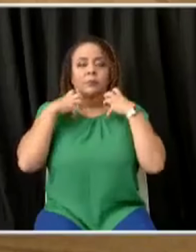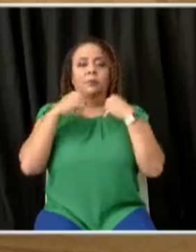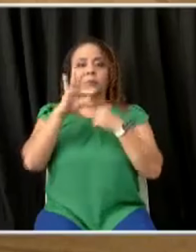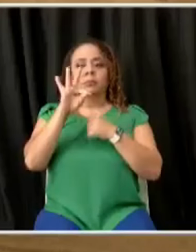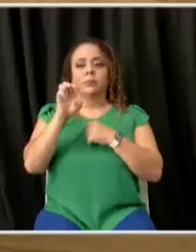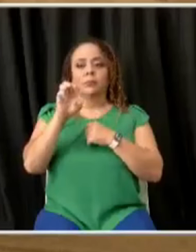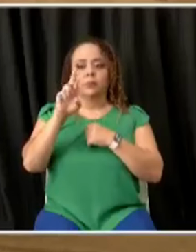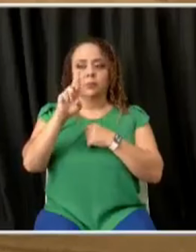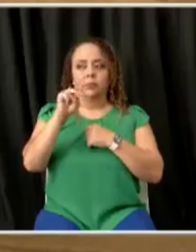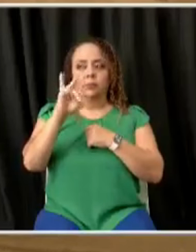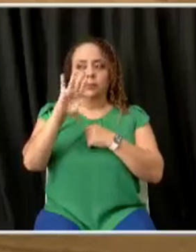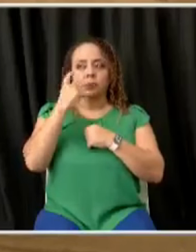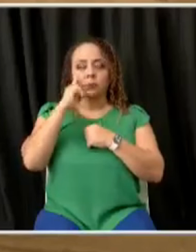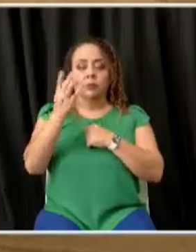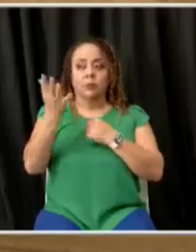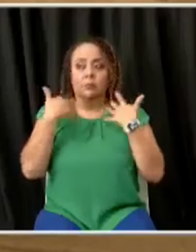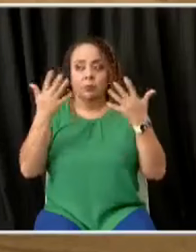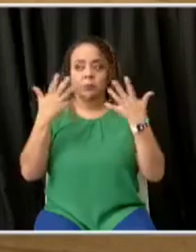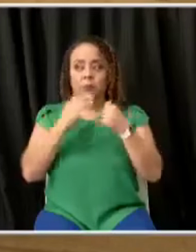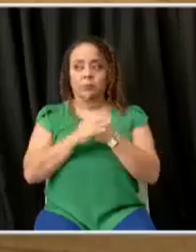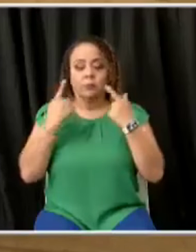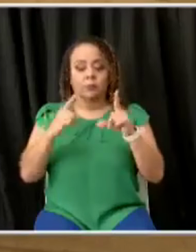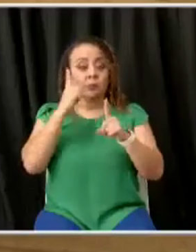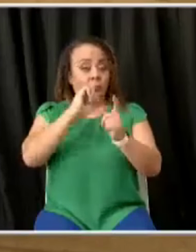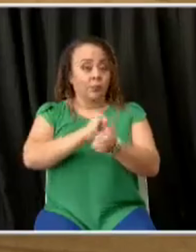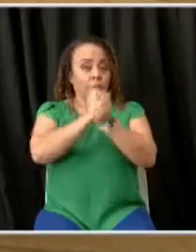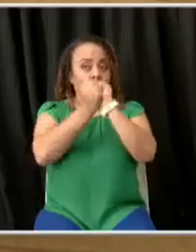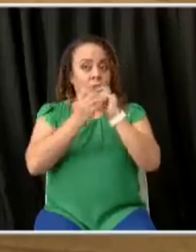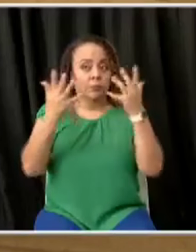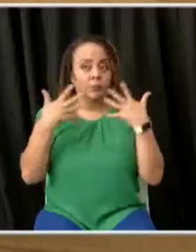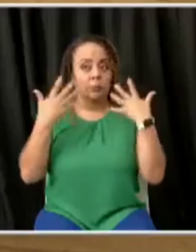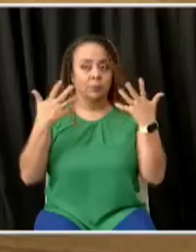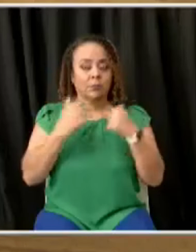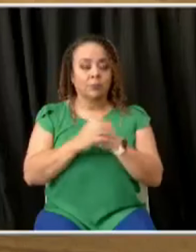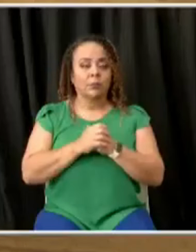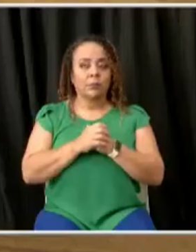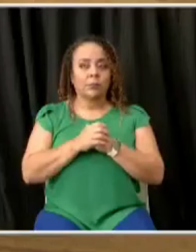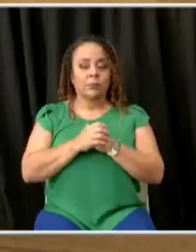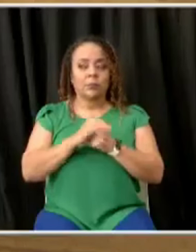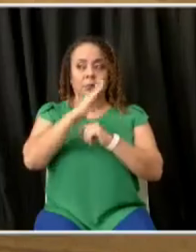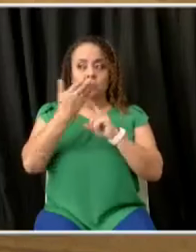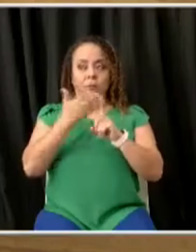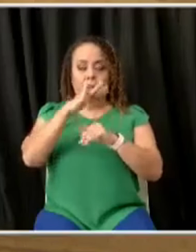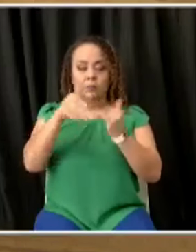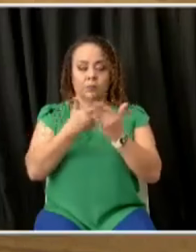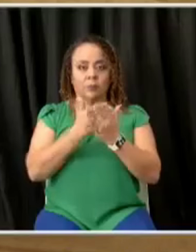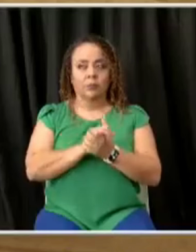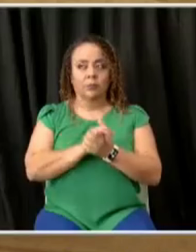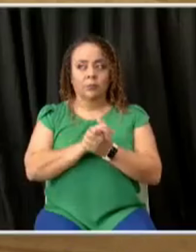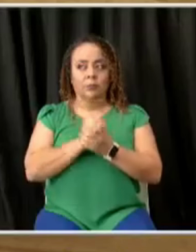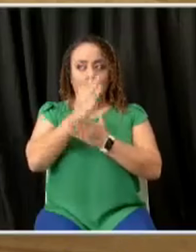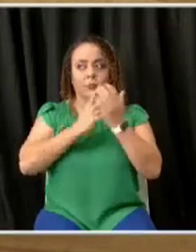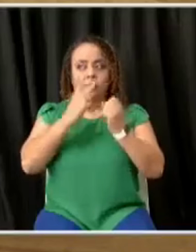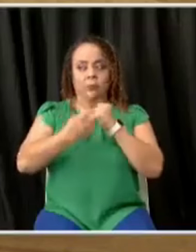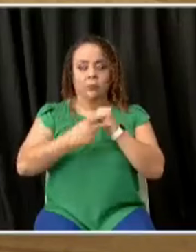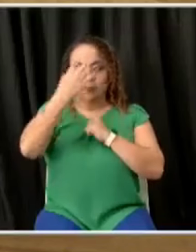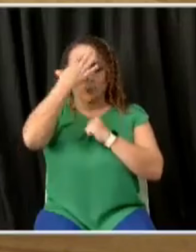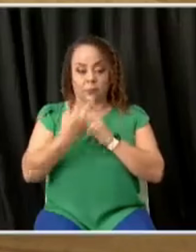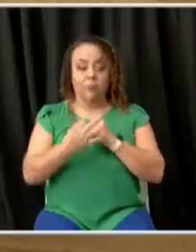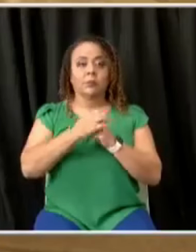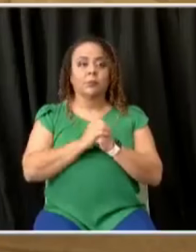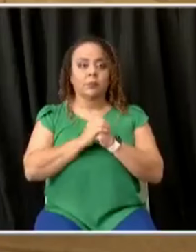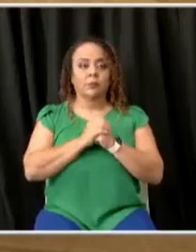calor causados por el cambio climático nos está afectando a todos. Así que a veces creemos que